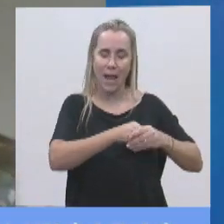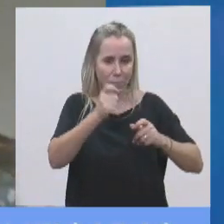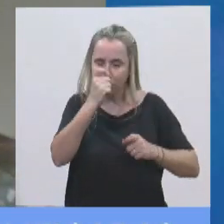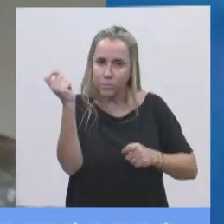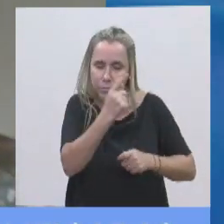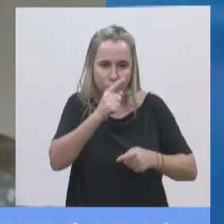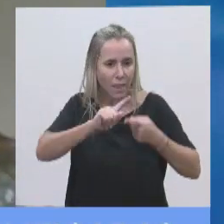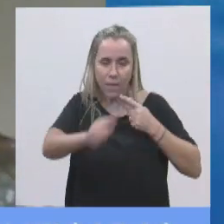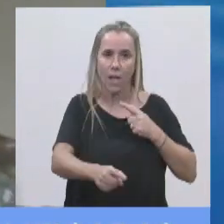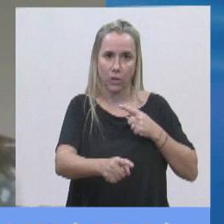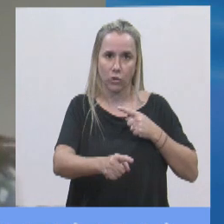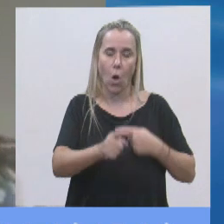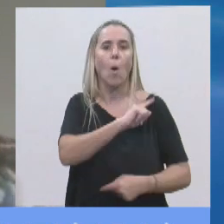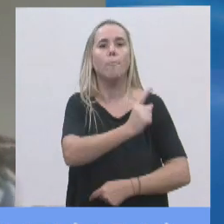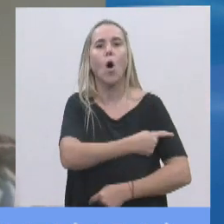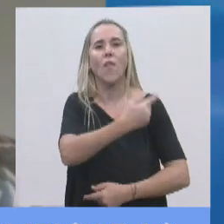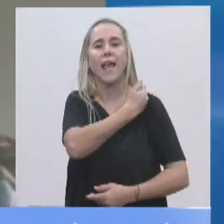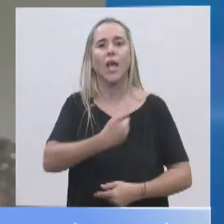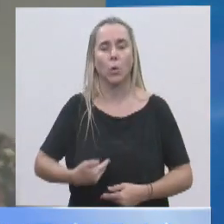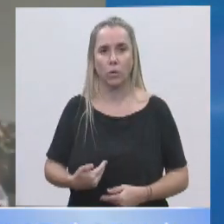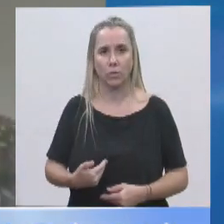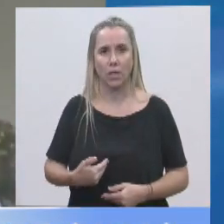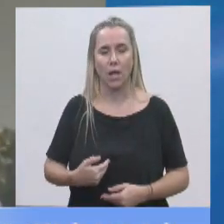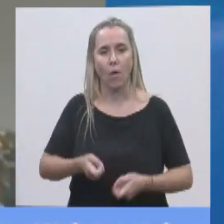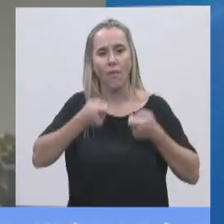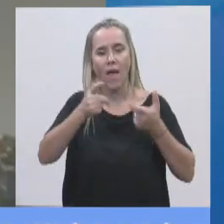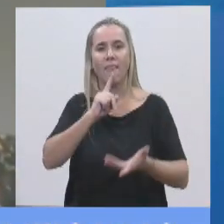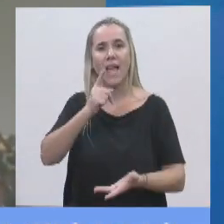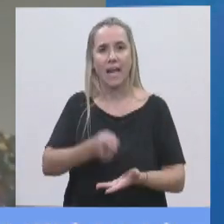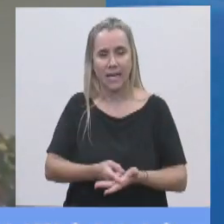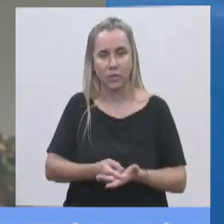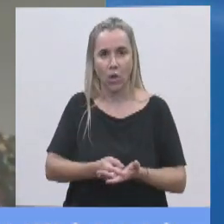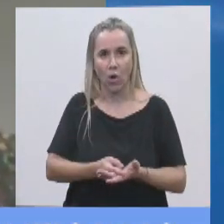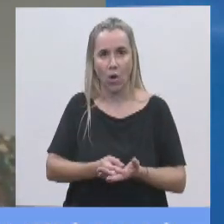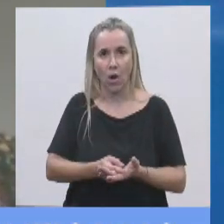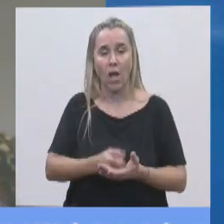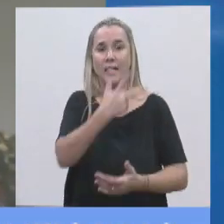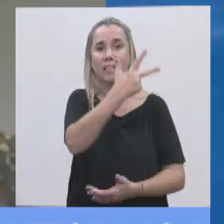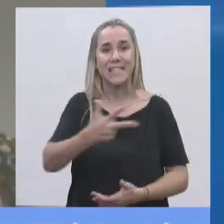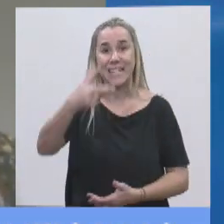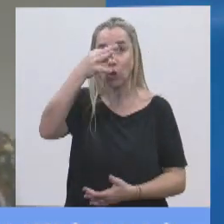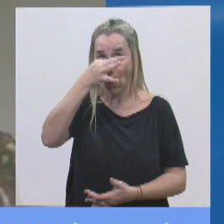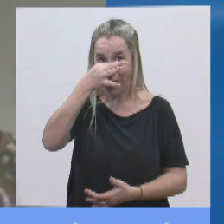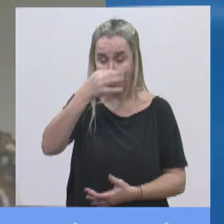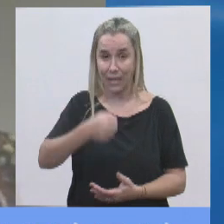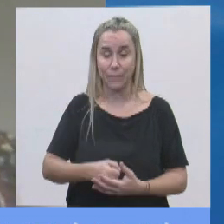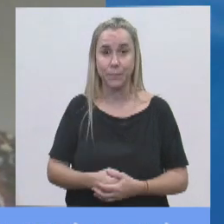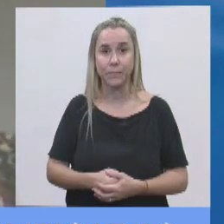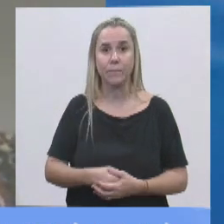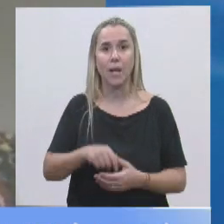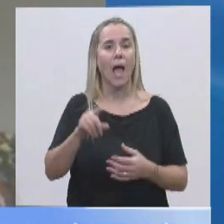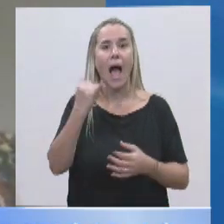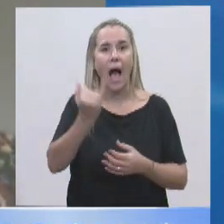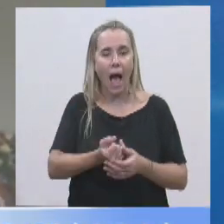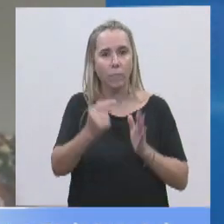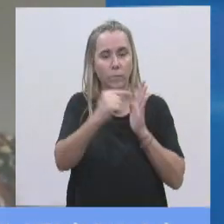inmediatamente el Poder Ejecutivo lanzó un decreto, que es el decreto 320, con